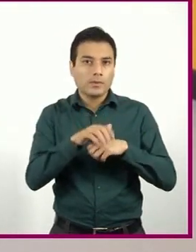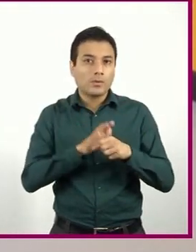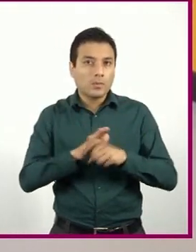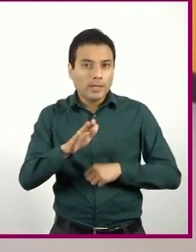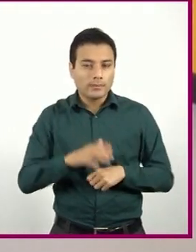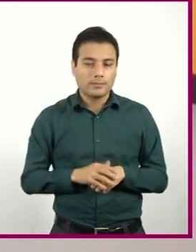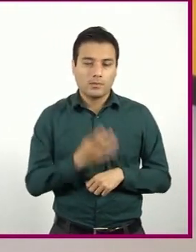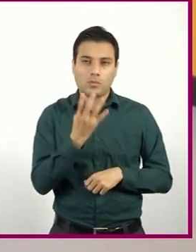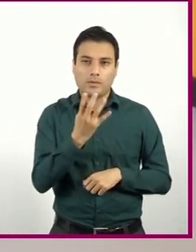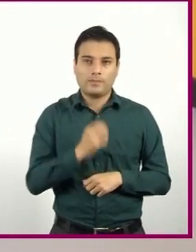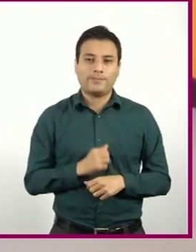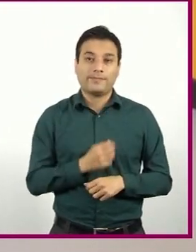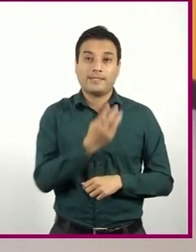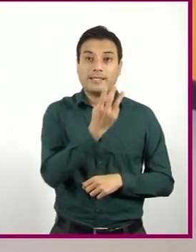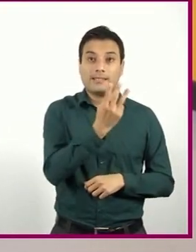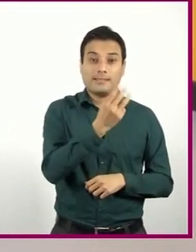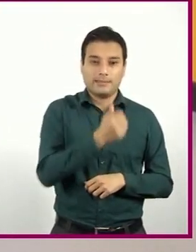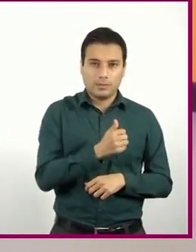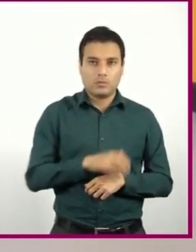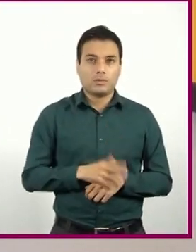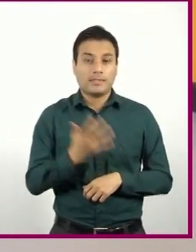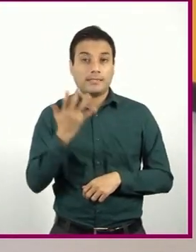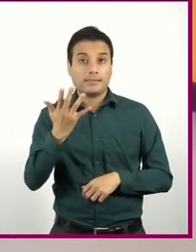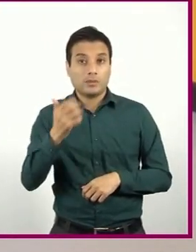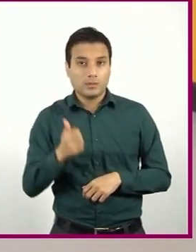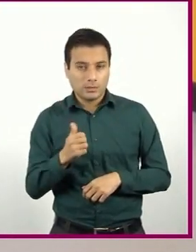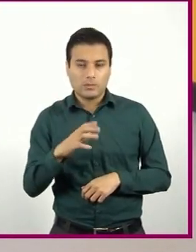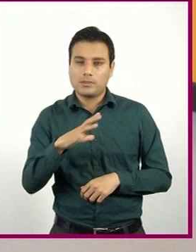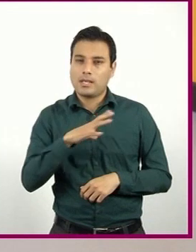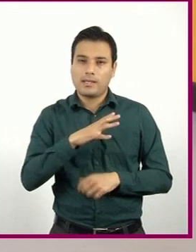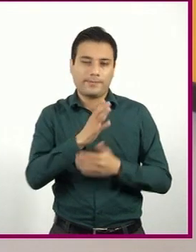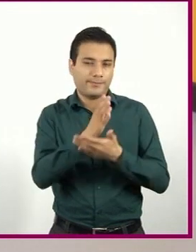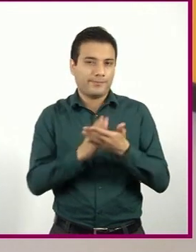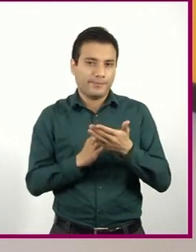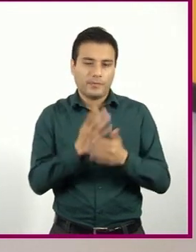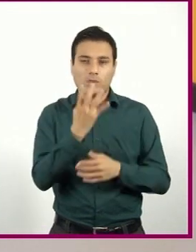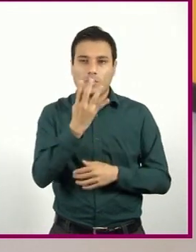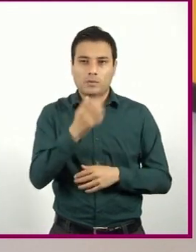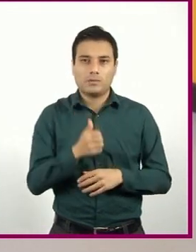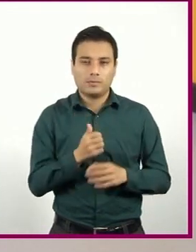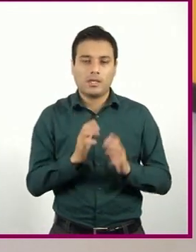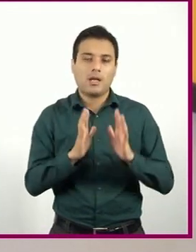sabemos que entre 3 sextos y 5 sextos está la fracción 4 sextos.